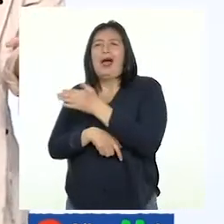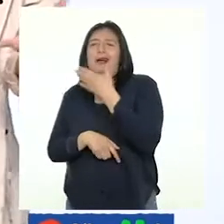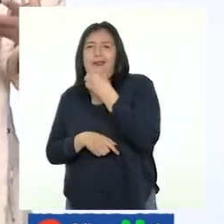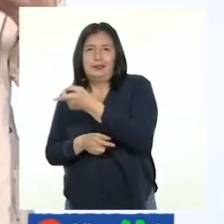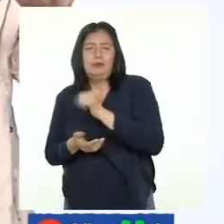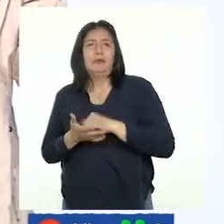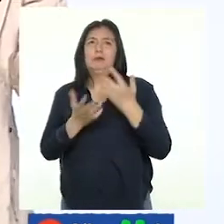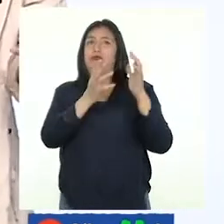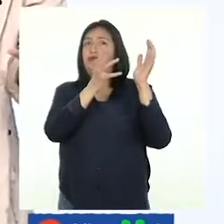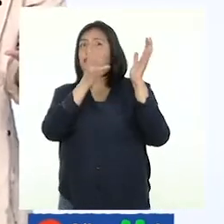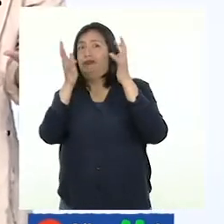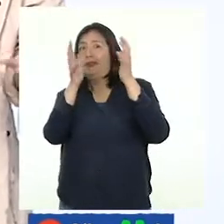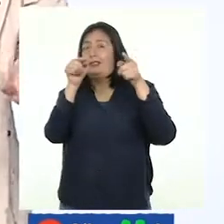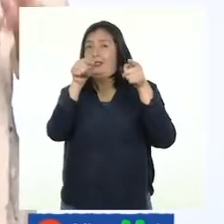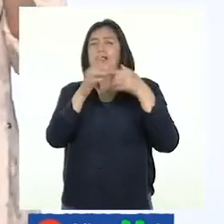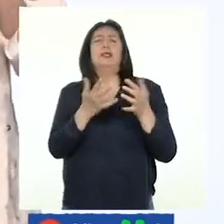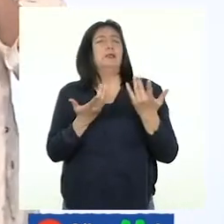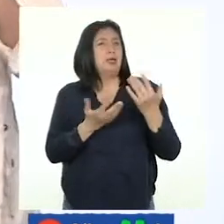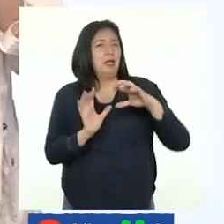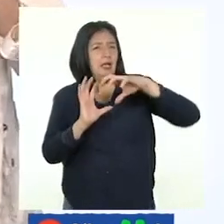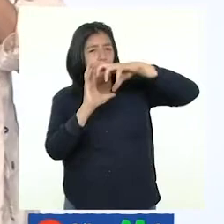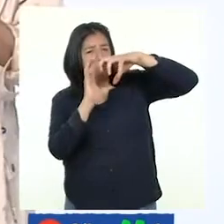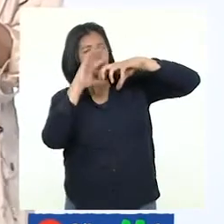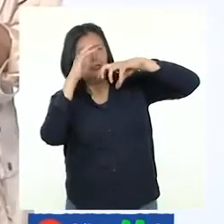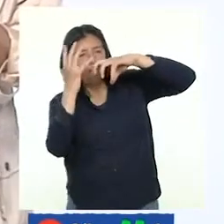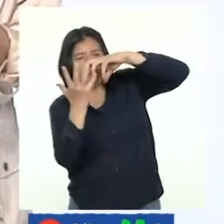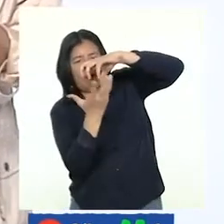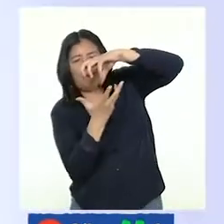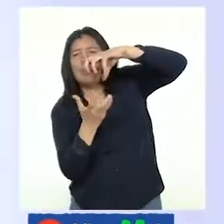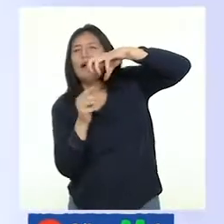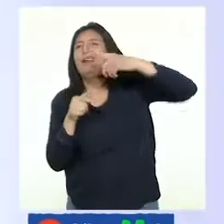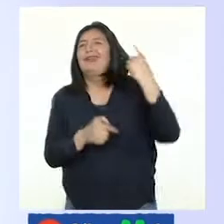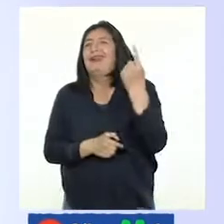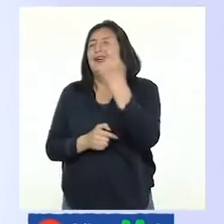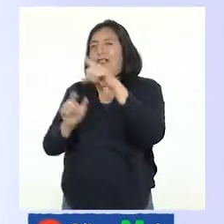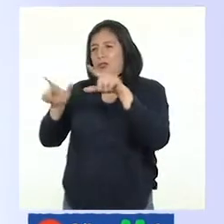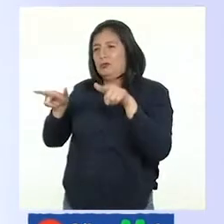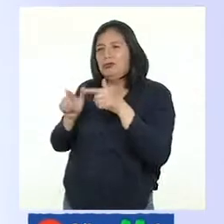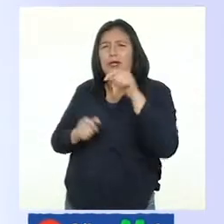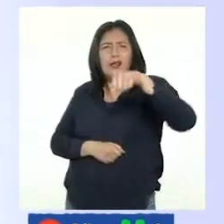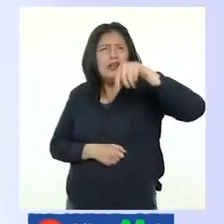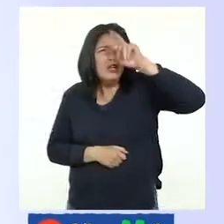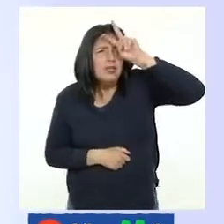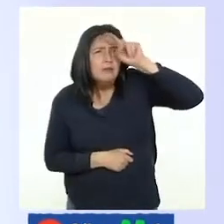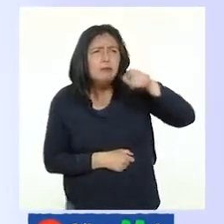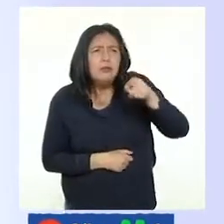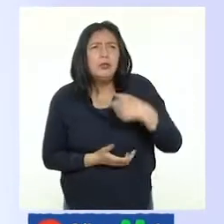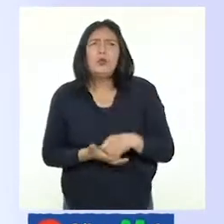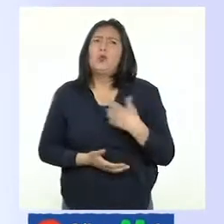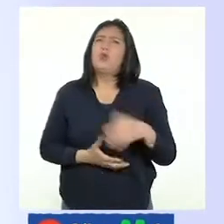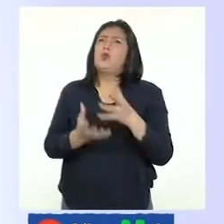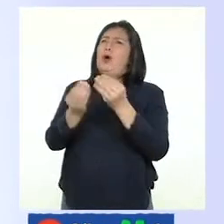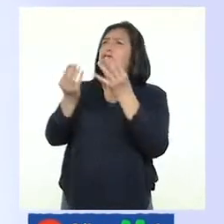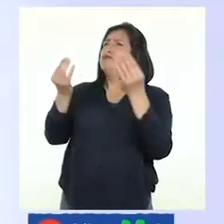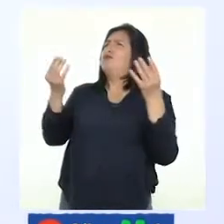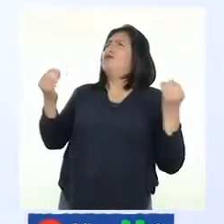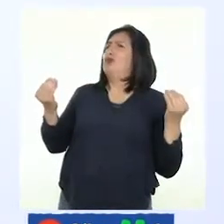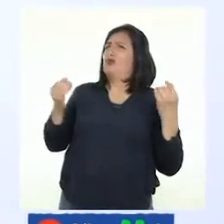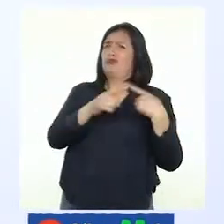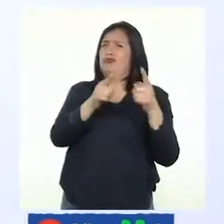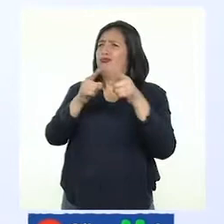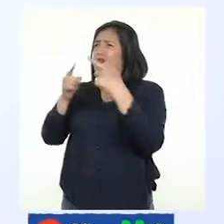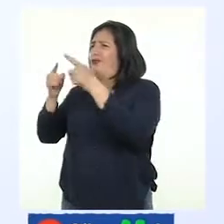es entonces lo que esperamos de la atmósfera en cada región. En el Perú encontramos muchos climas,